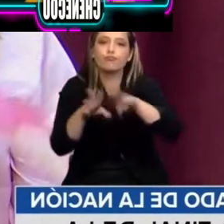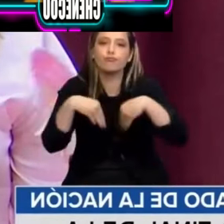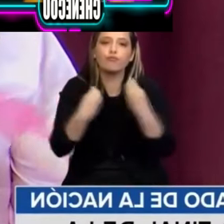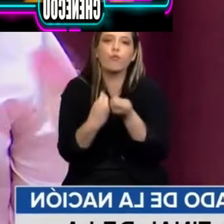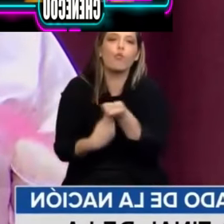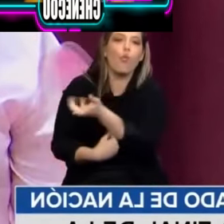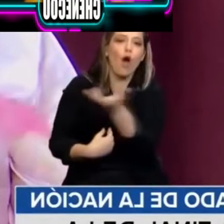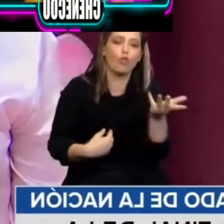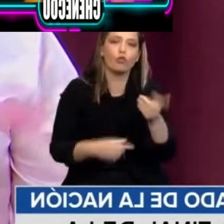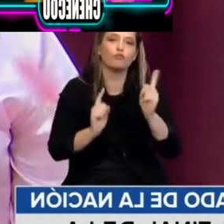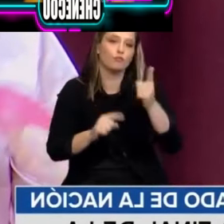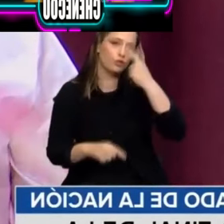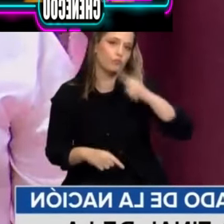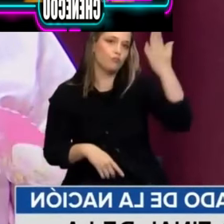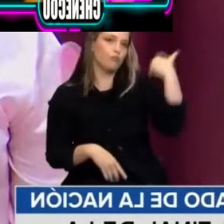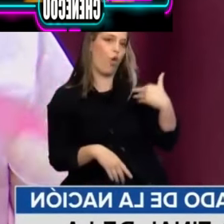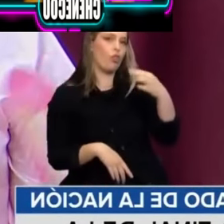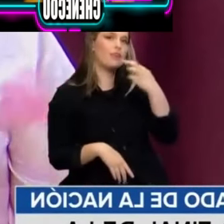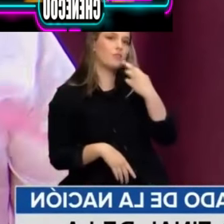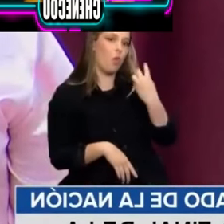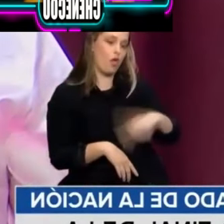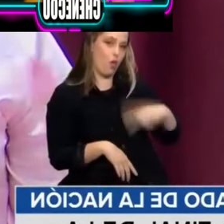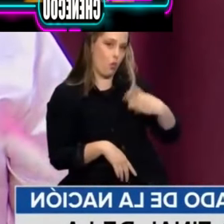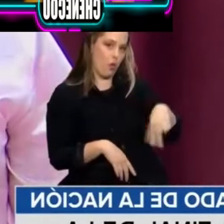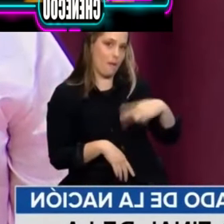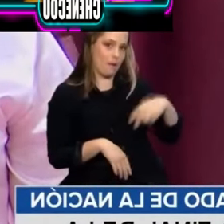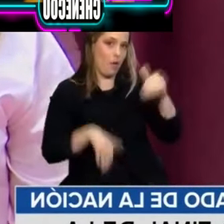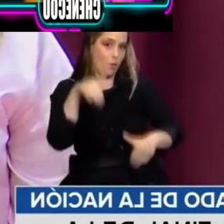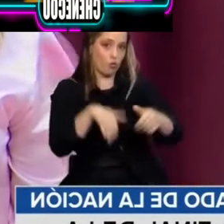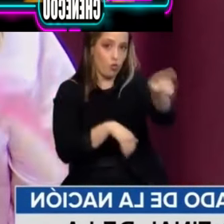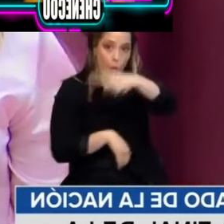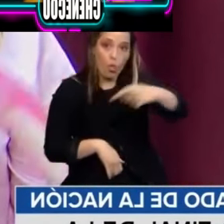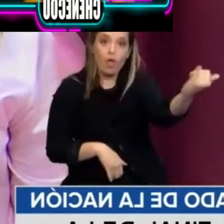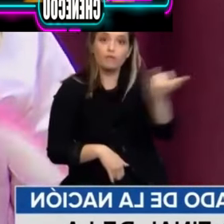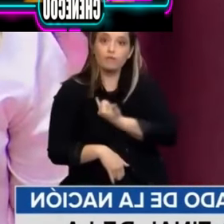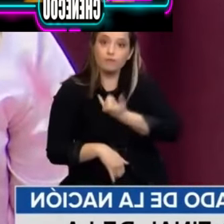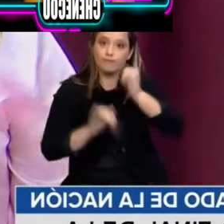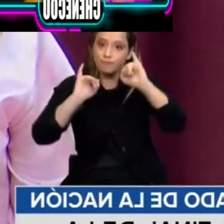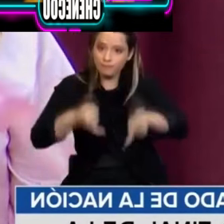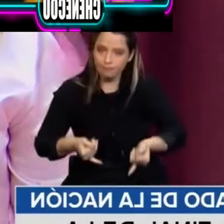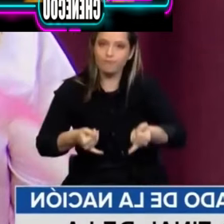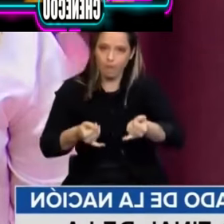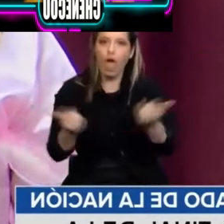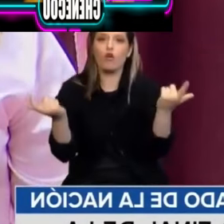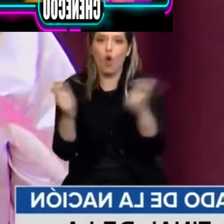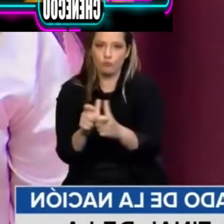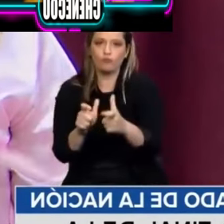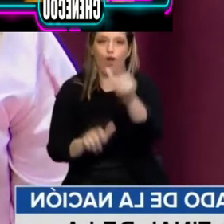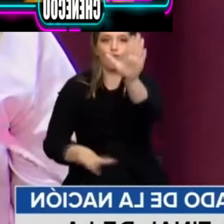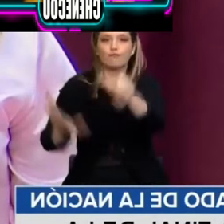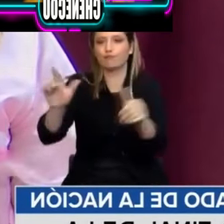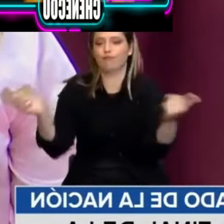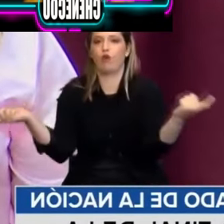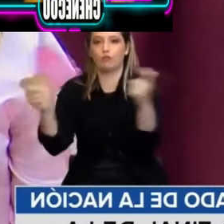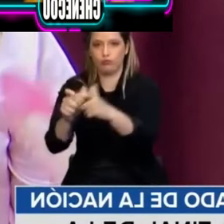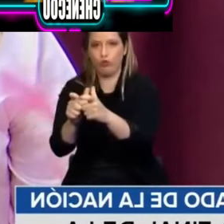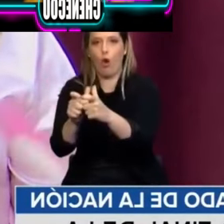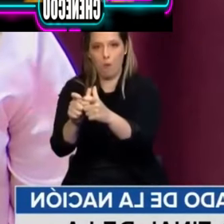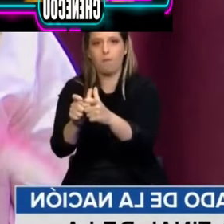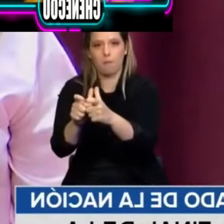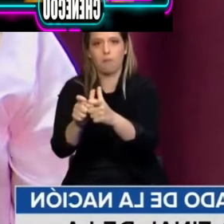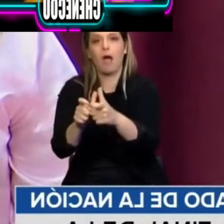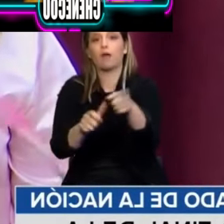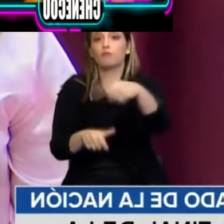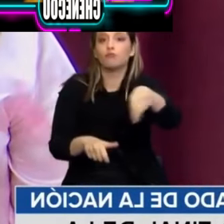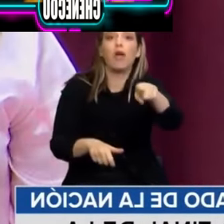último 19 de noviembre. Si ustedes me autorizan, conformo la comisión y luego la someto a consideración